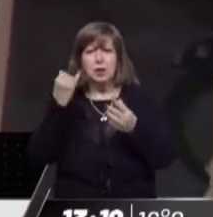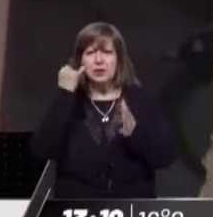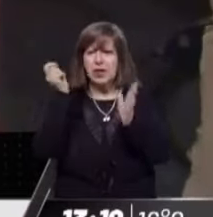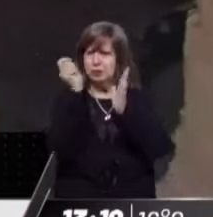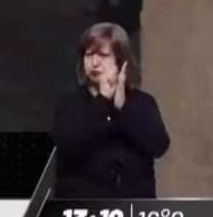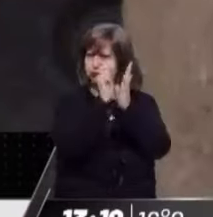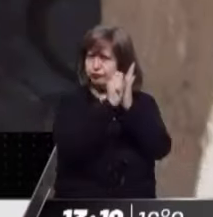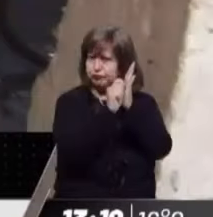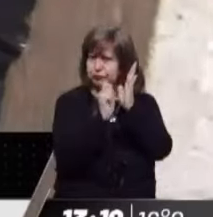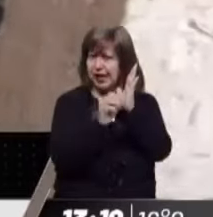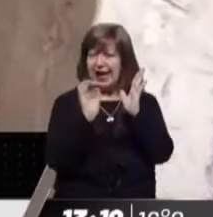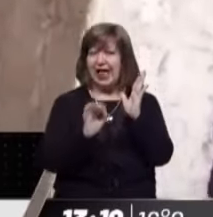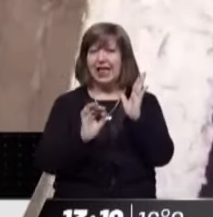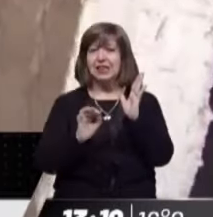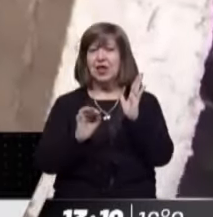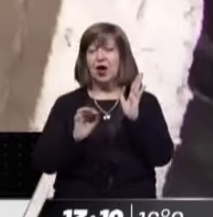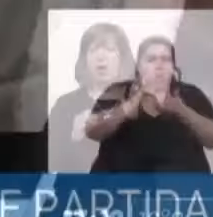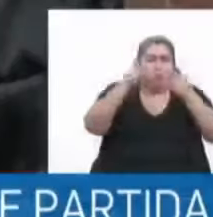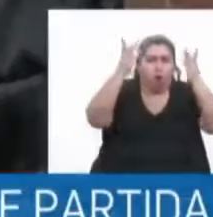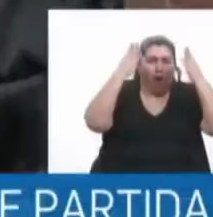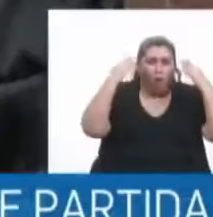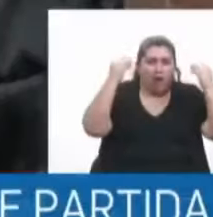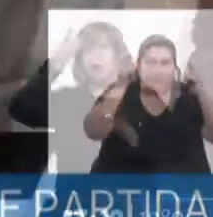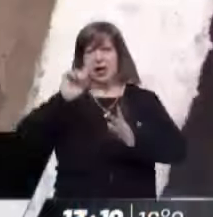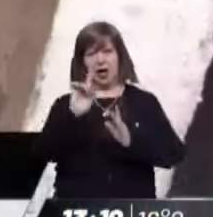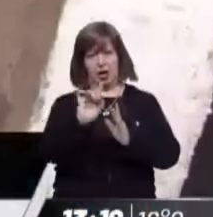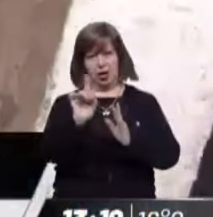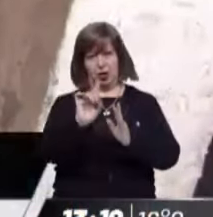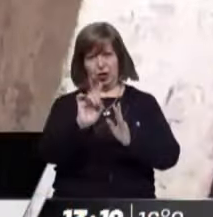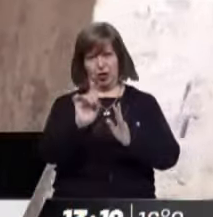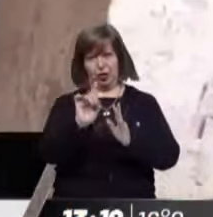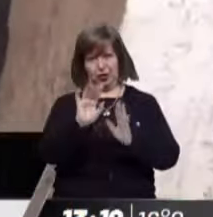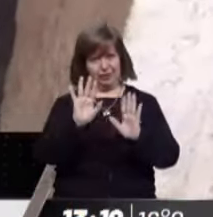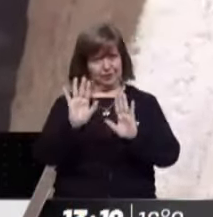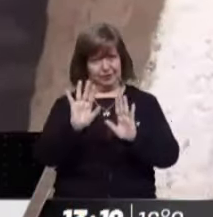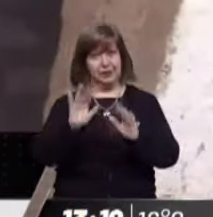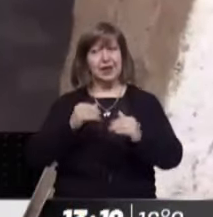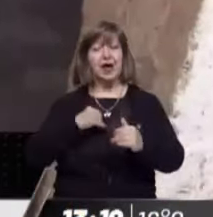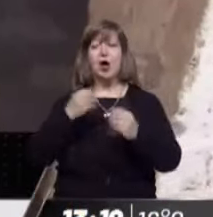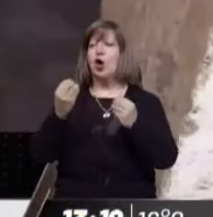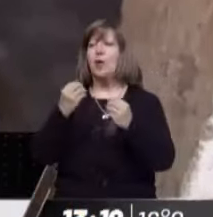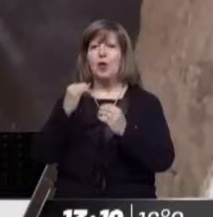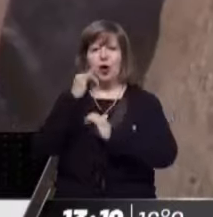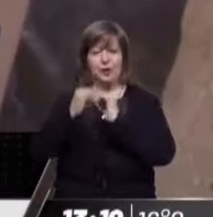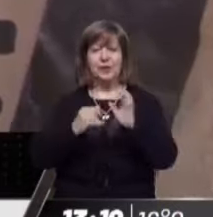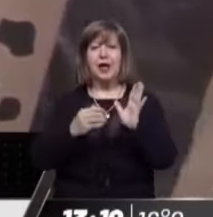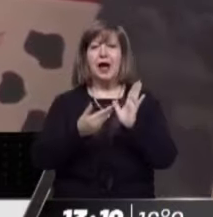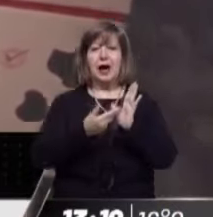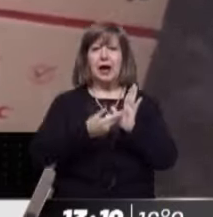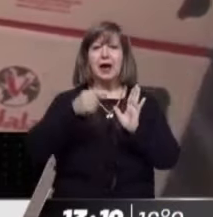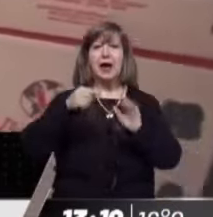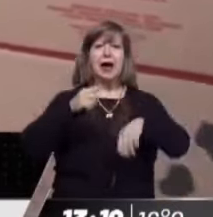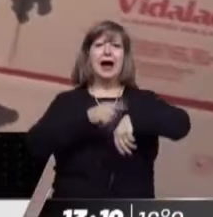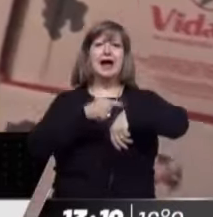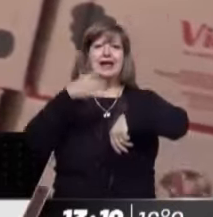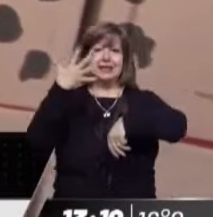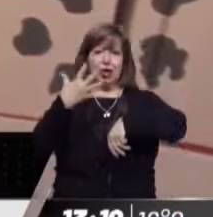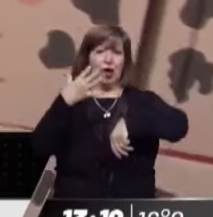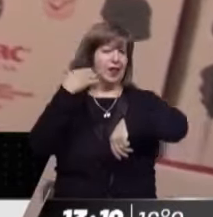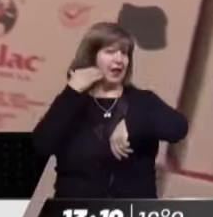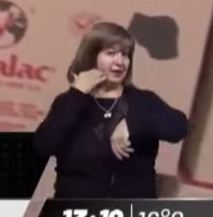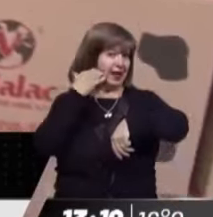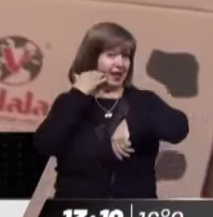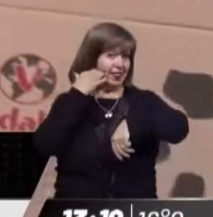tienen todo pensado nada se deja Librado al azar no no nosotros vamos a partir esta leche a partir de las 17 horas